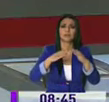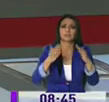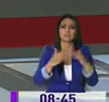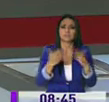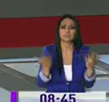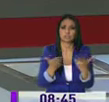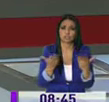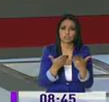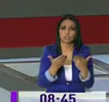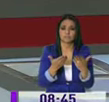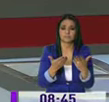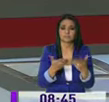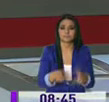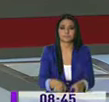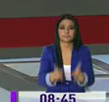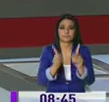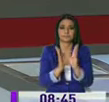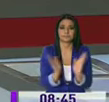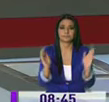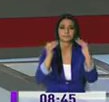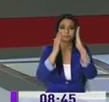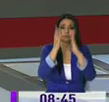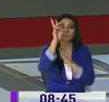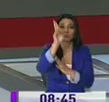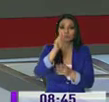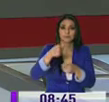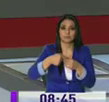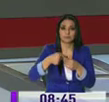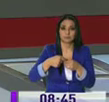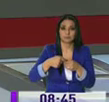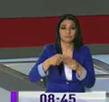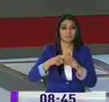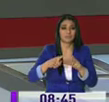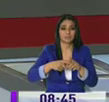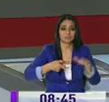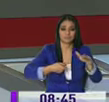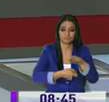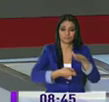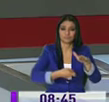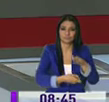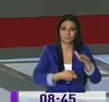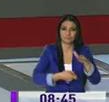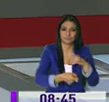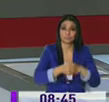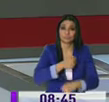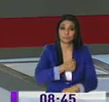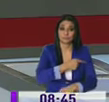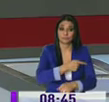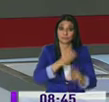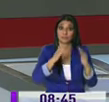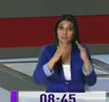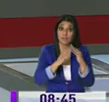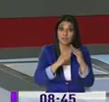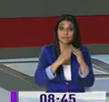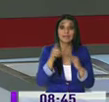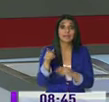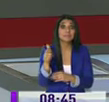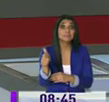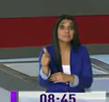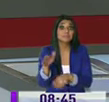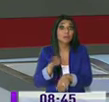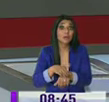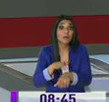en la isla trinitaria en el sur de guayaquil el cuerpo presentaba varias puñaladas el dueño de la casa donde vivía la víctima sería el